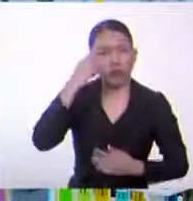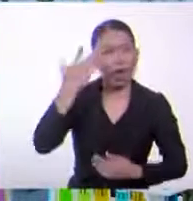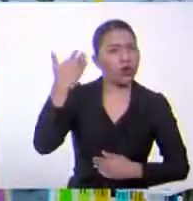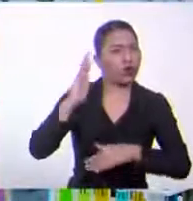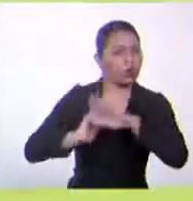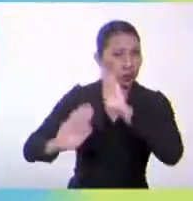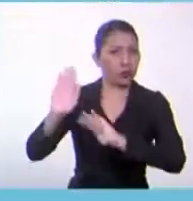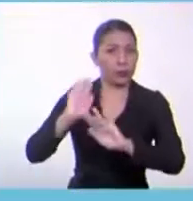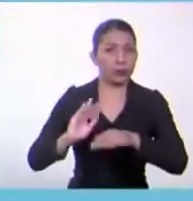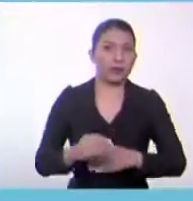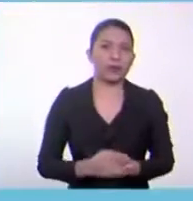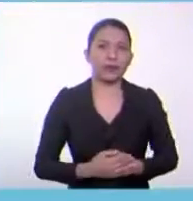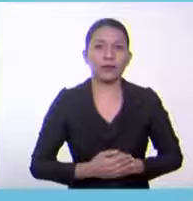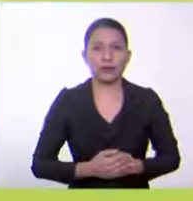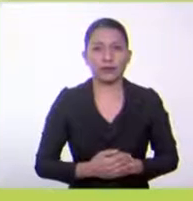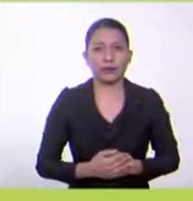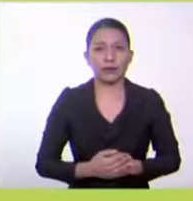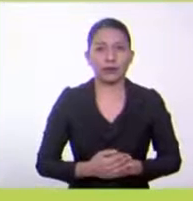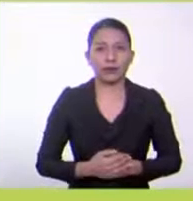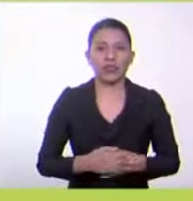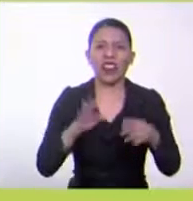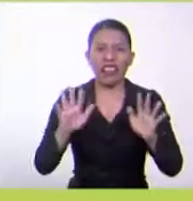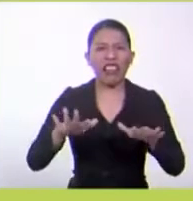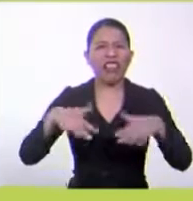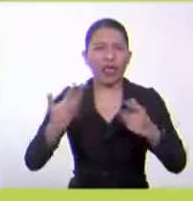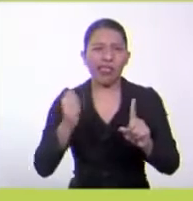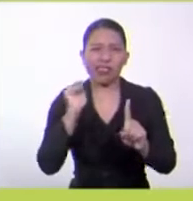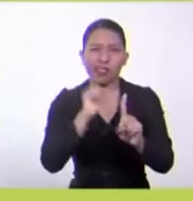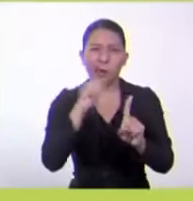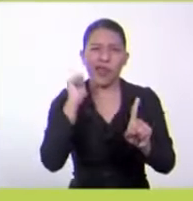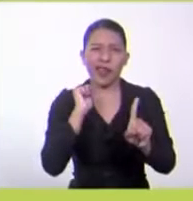historia. ¿Qué es una trampa?